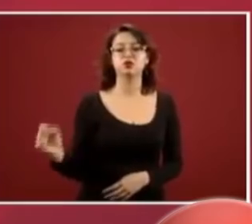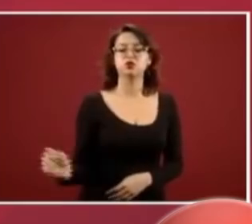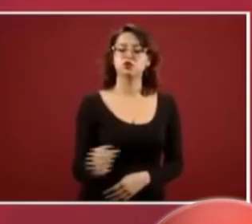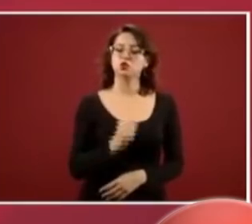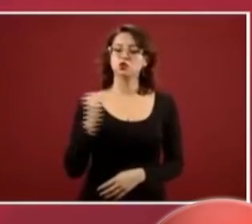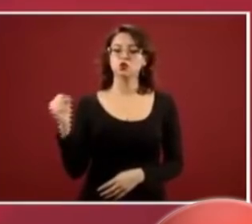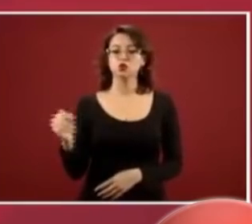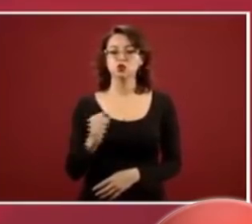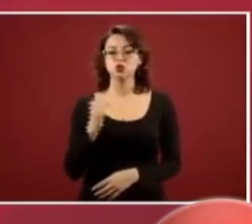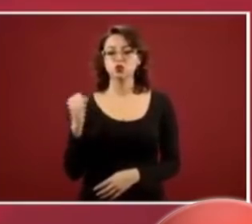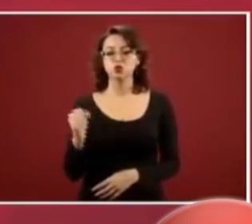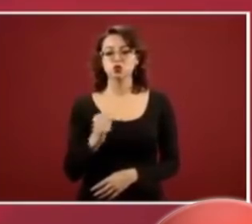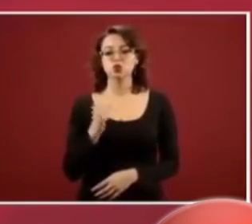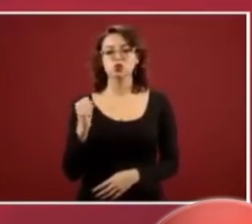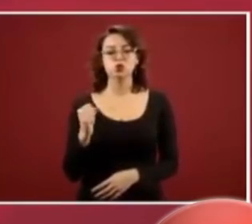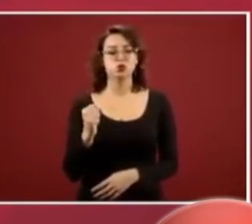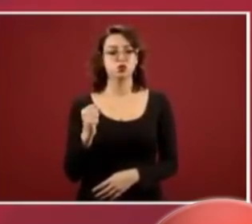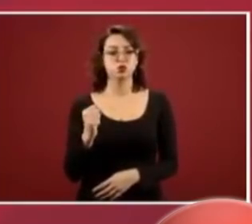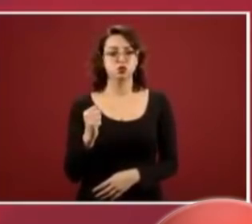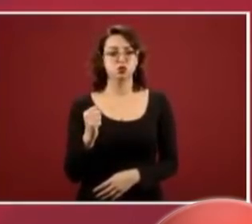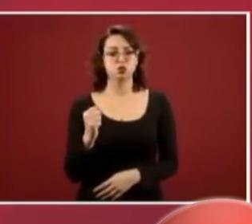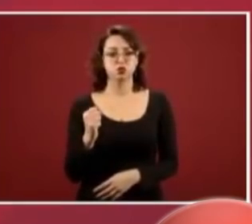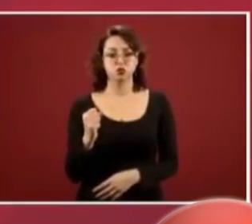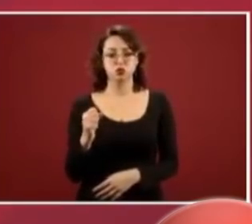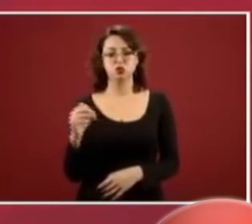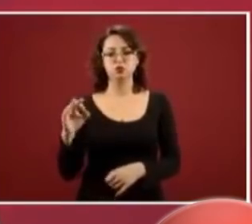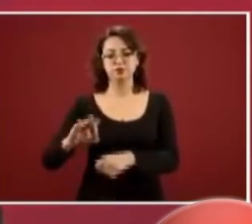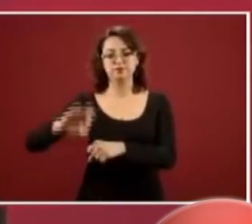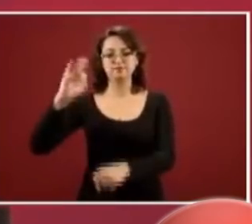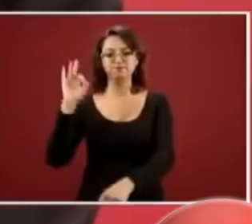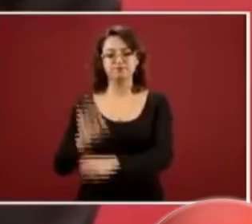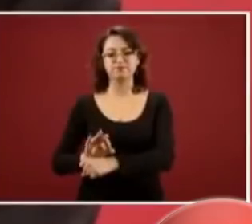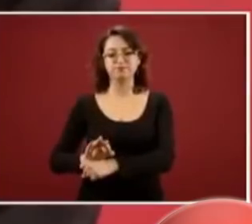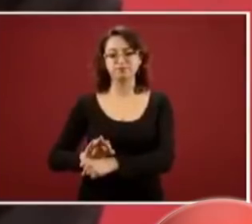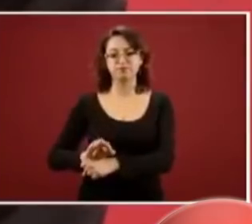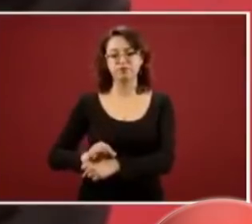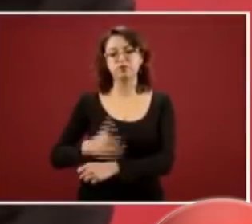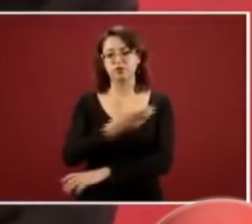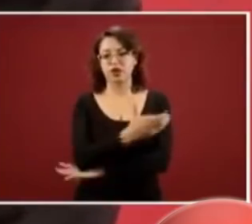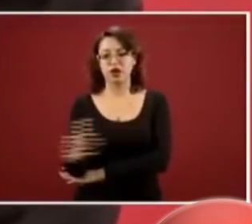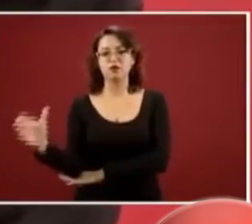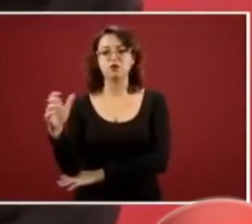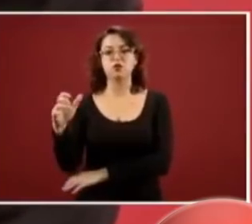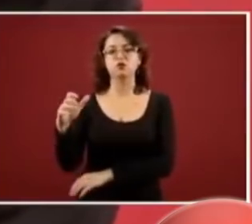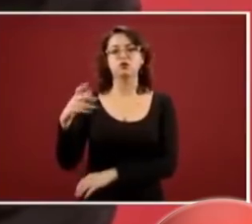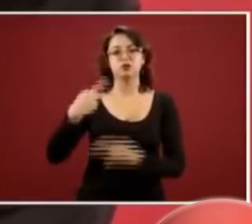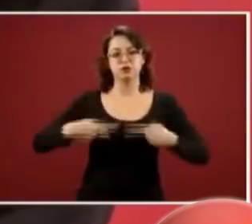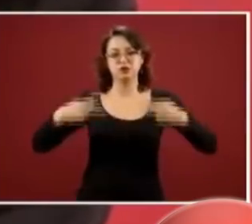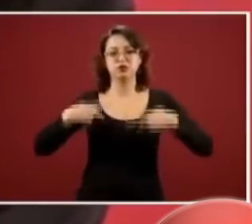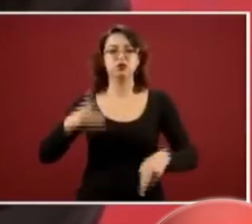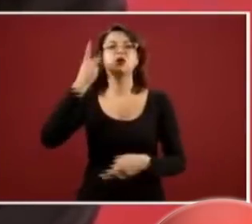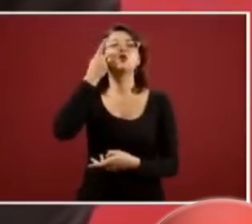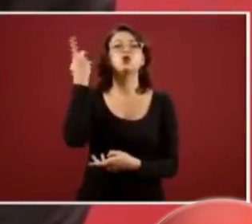afortunadamente todavía de campesinos,